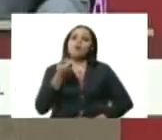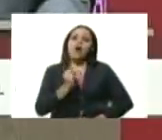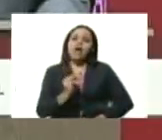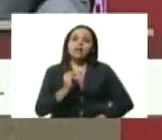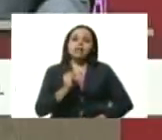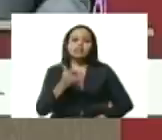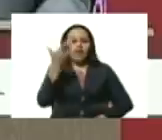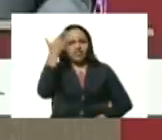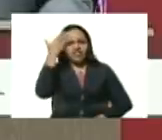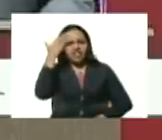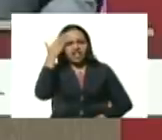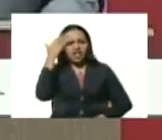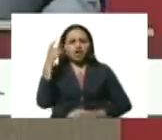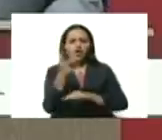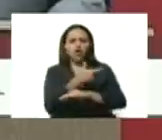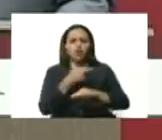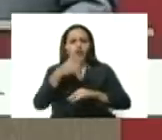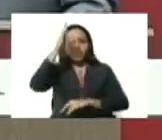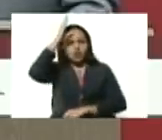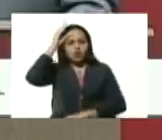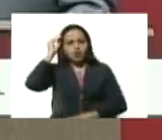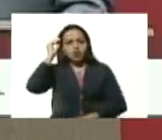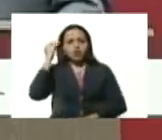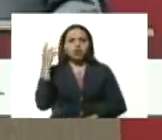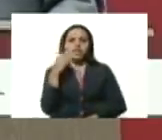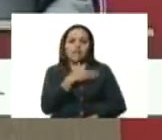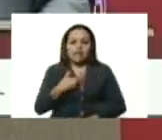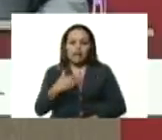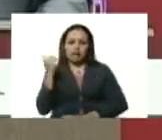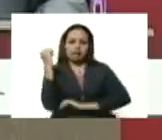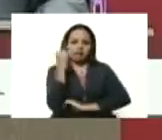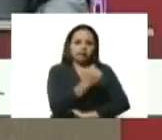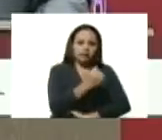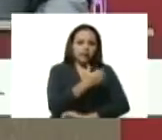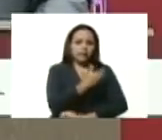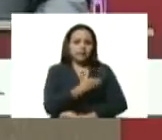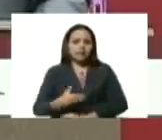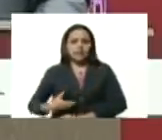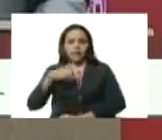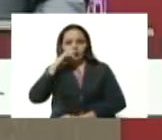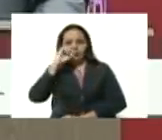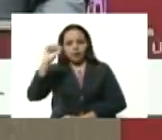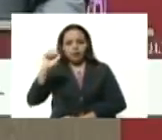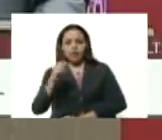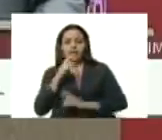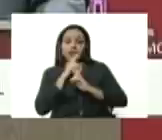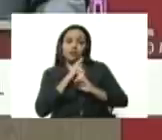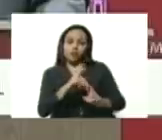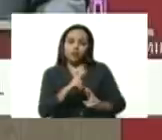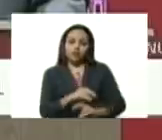Donald Trump que se estaba planificando ese ataque contra el presidente Nicolás Maduro, y la respuesta de